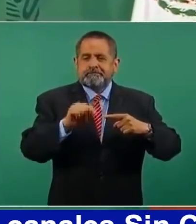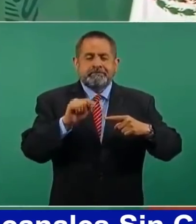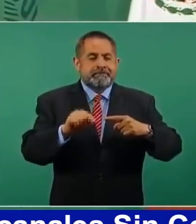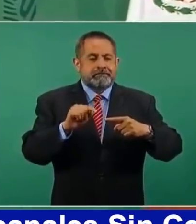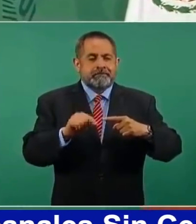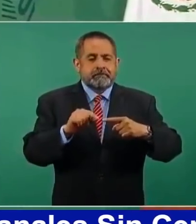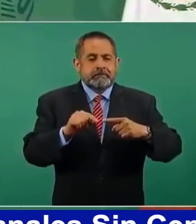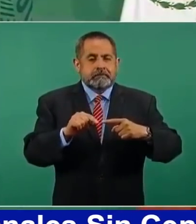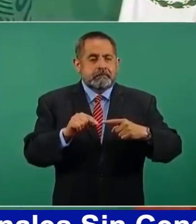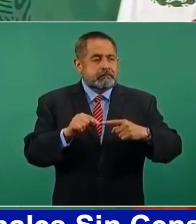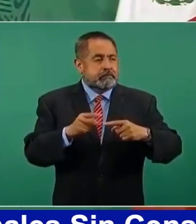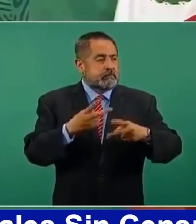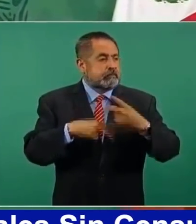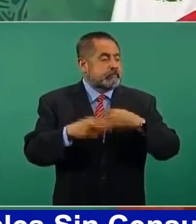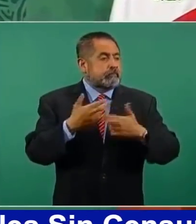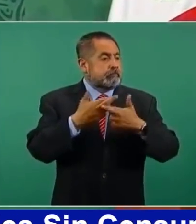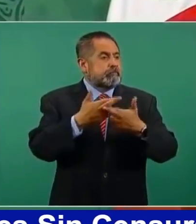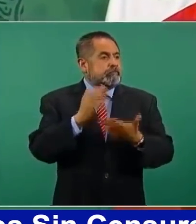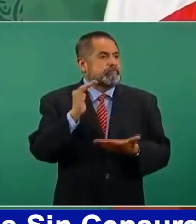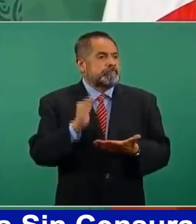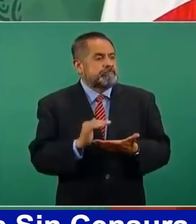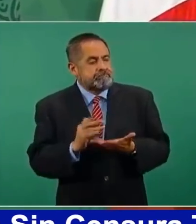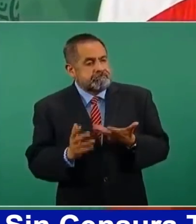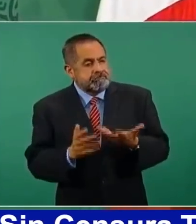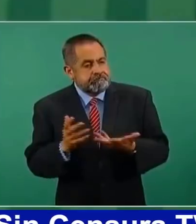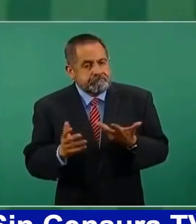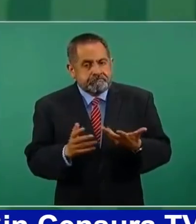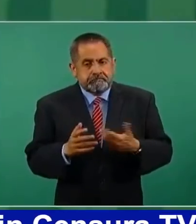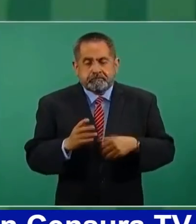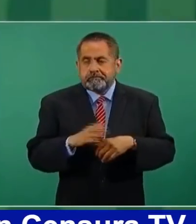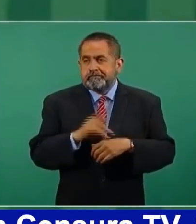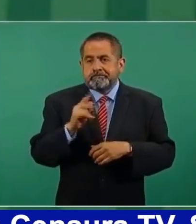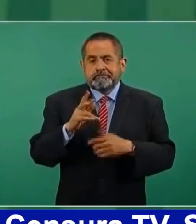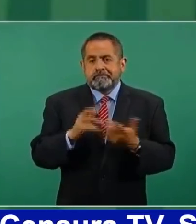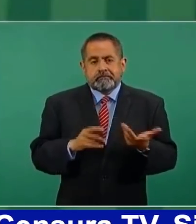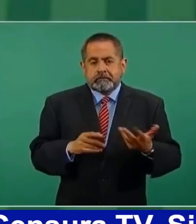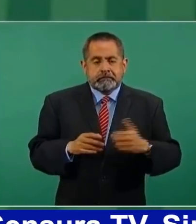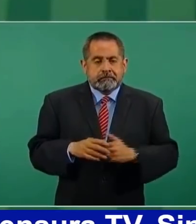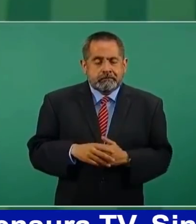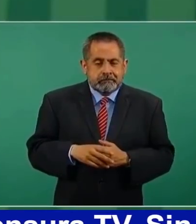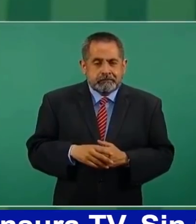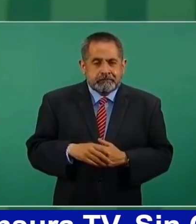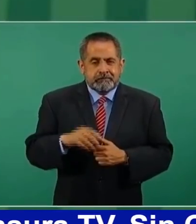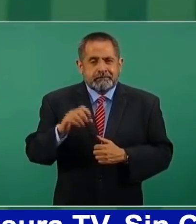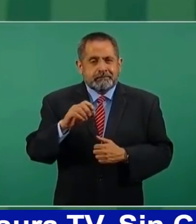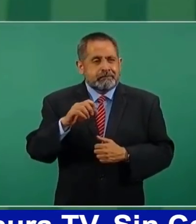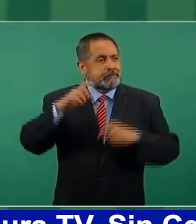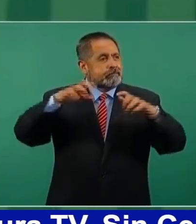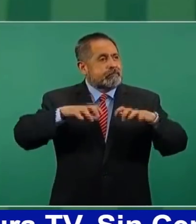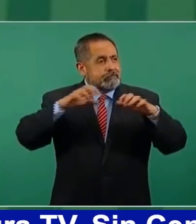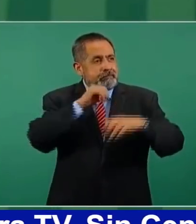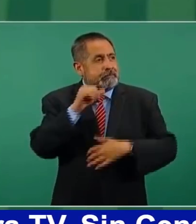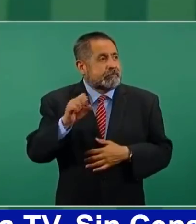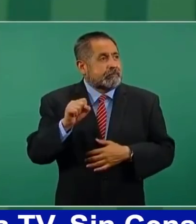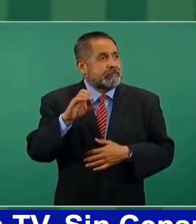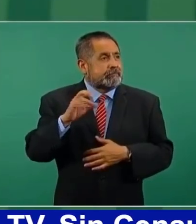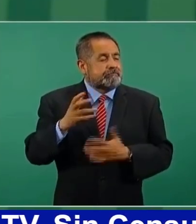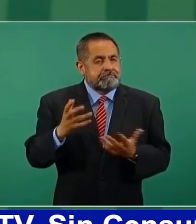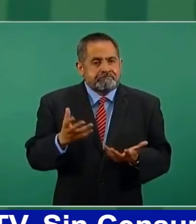nos redujo la producción por la sequía,